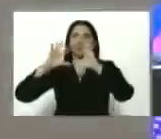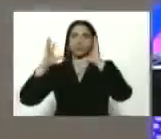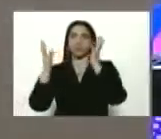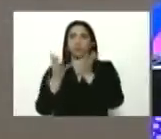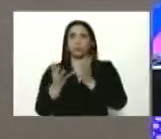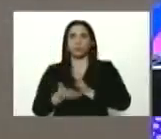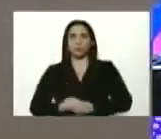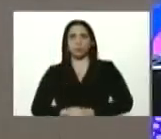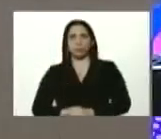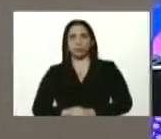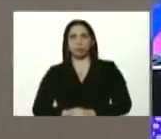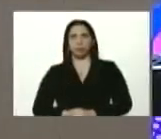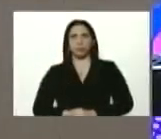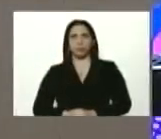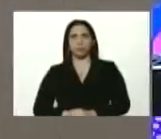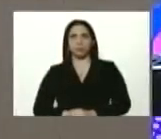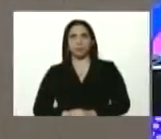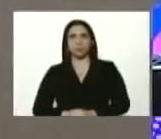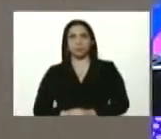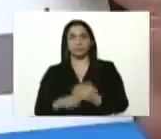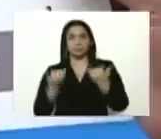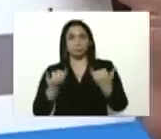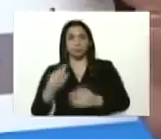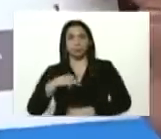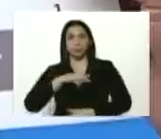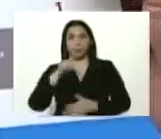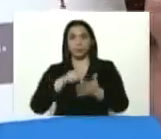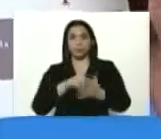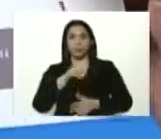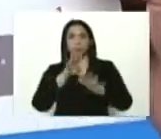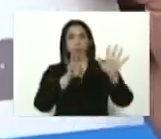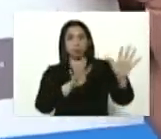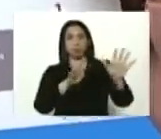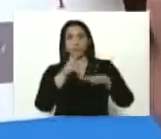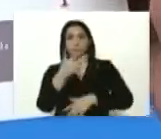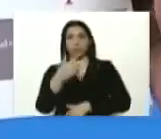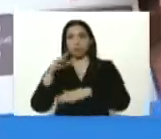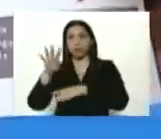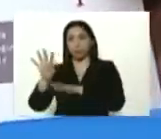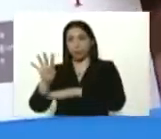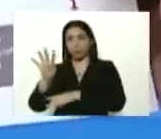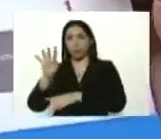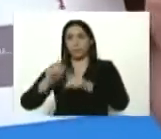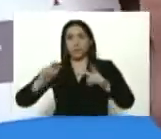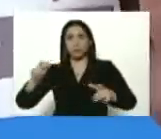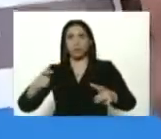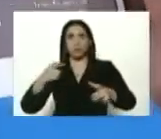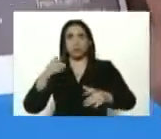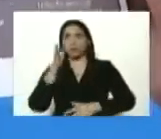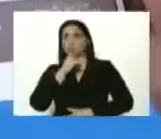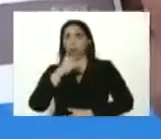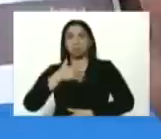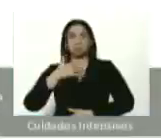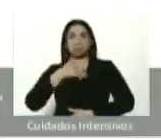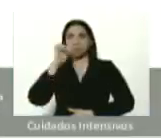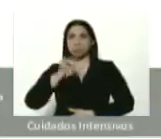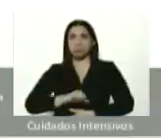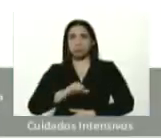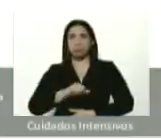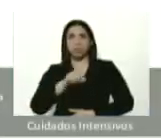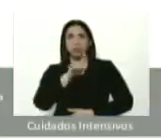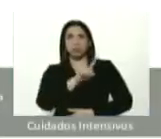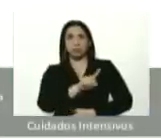planetario. Actualmente tenemos 1.934 pacientes sin síntomas, 179 con